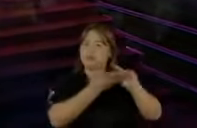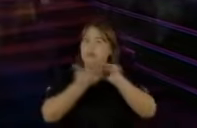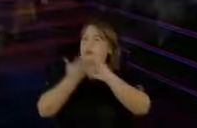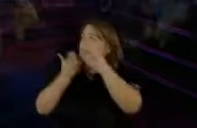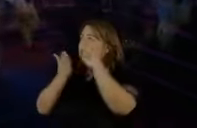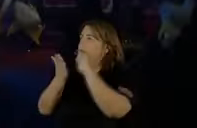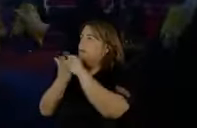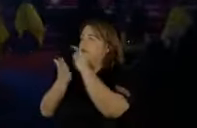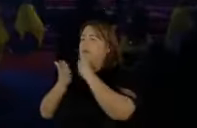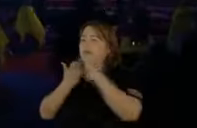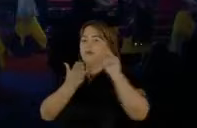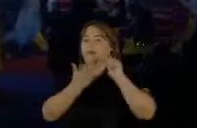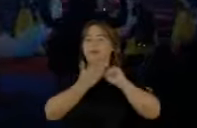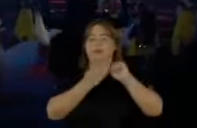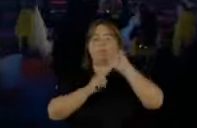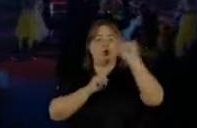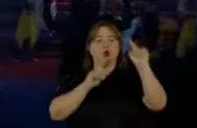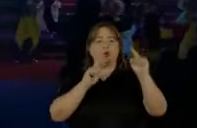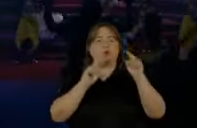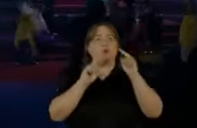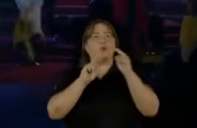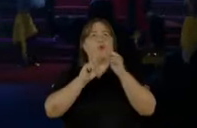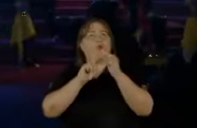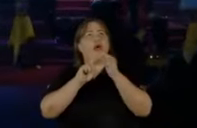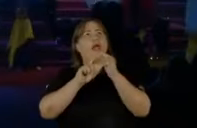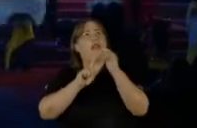él habla se produce